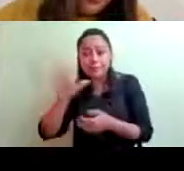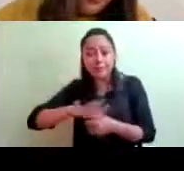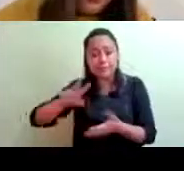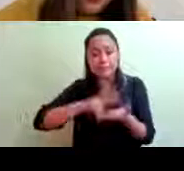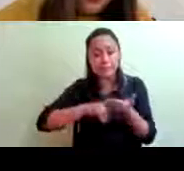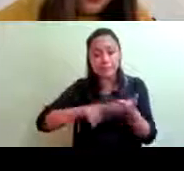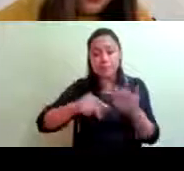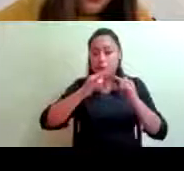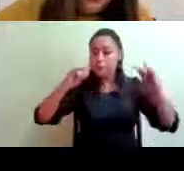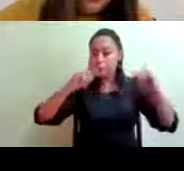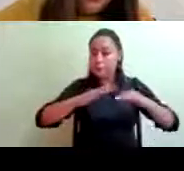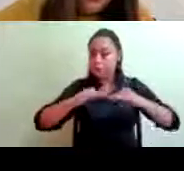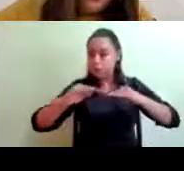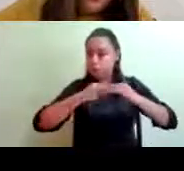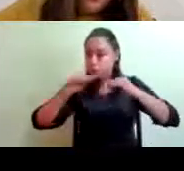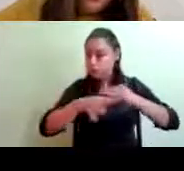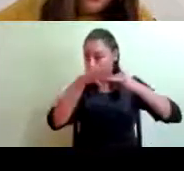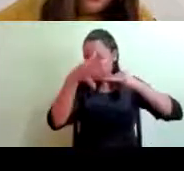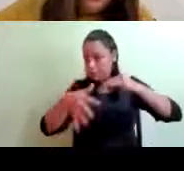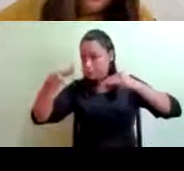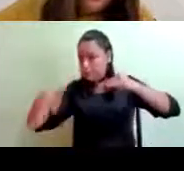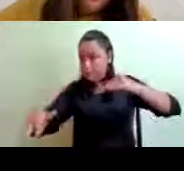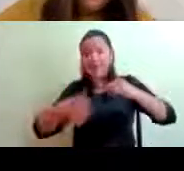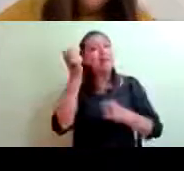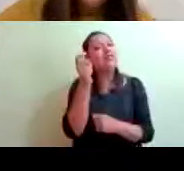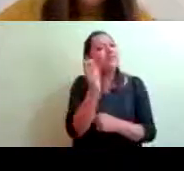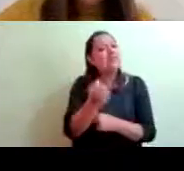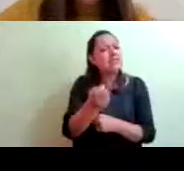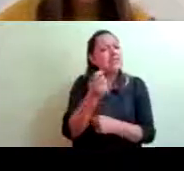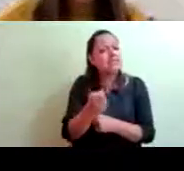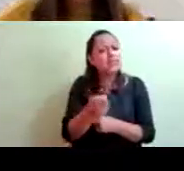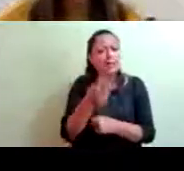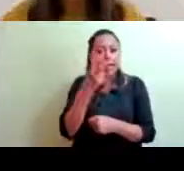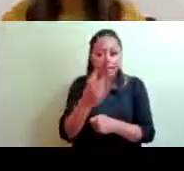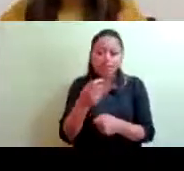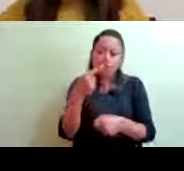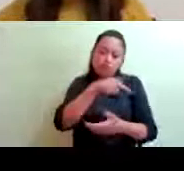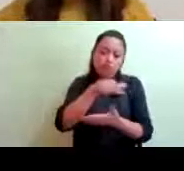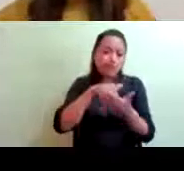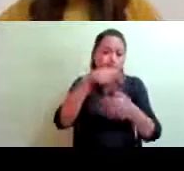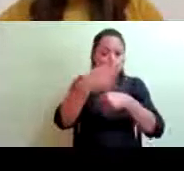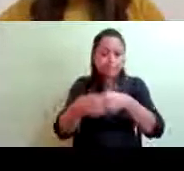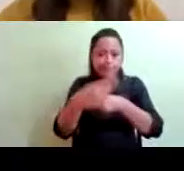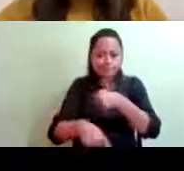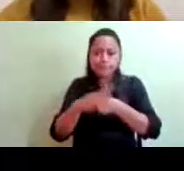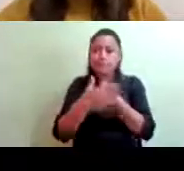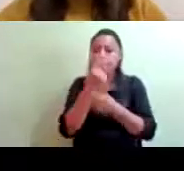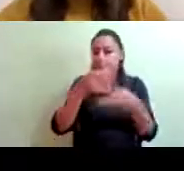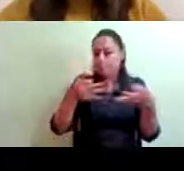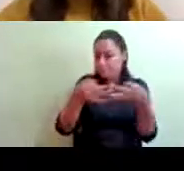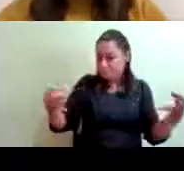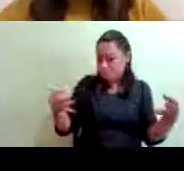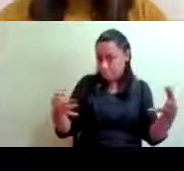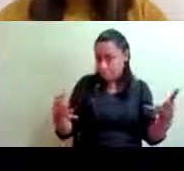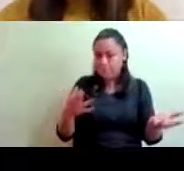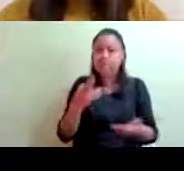asentamientos crecen sobre barrancas y laderas, lo que los convierte en zonas altamente vulnerables al deslizamiento de tierras. Esta problemática